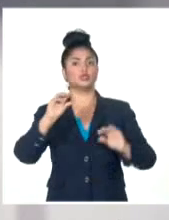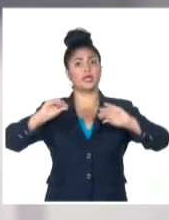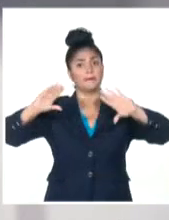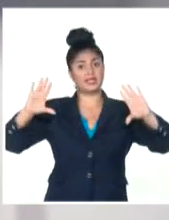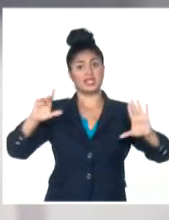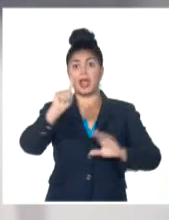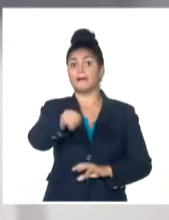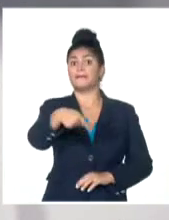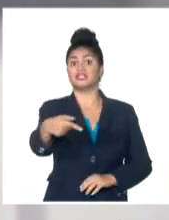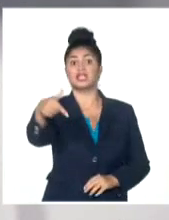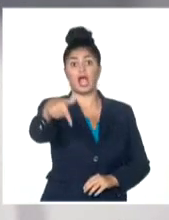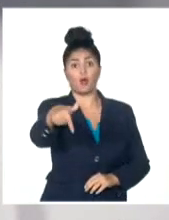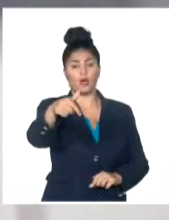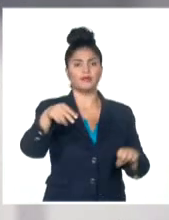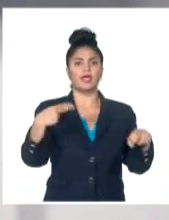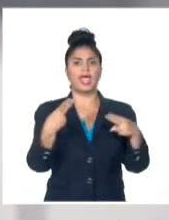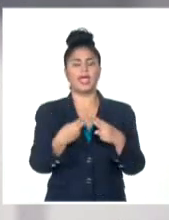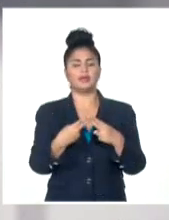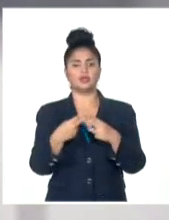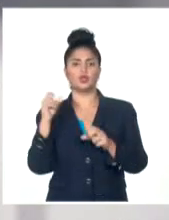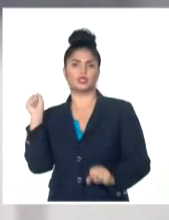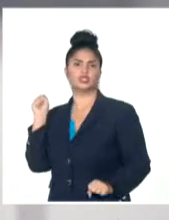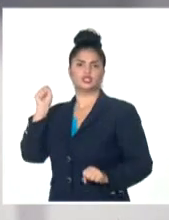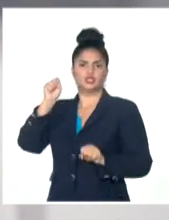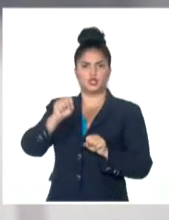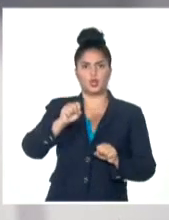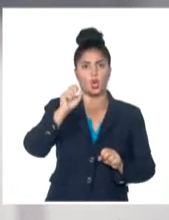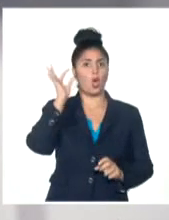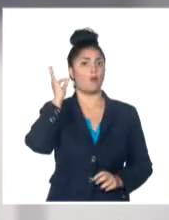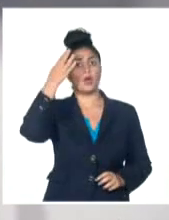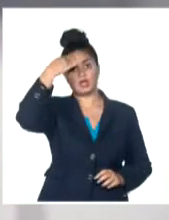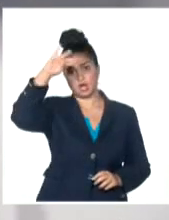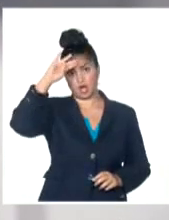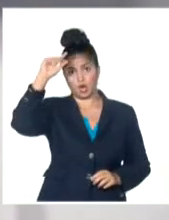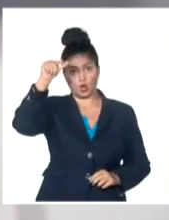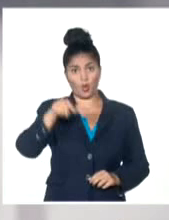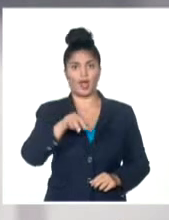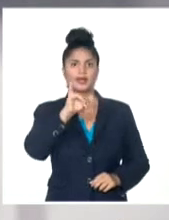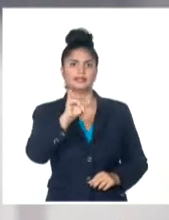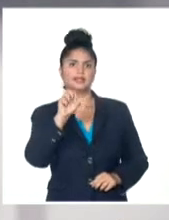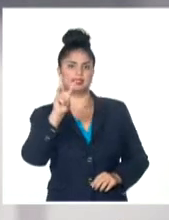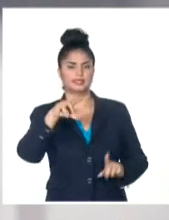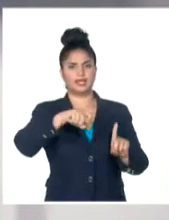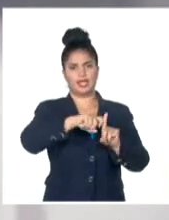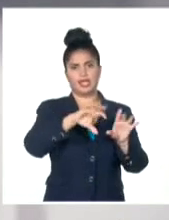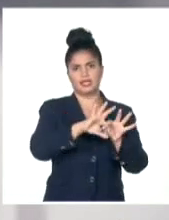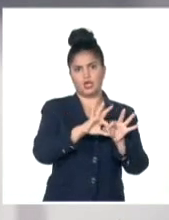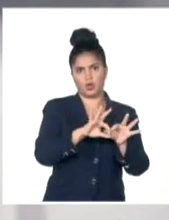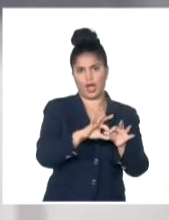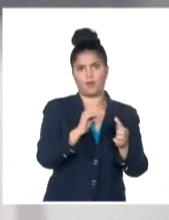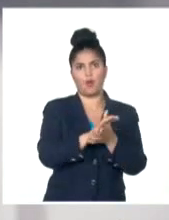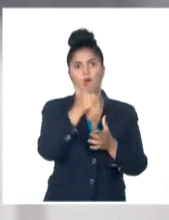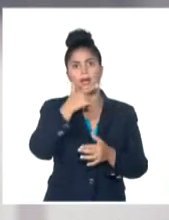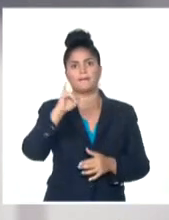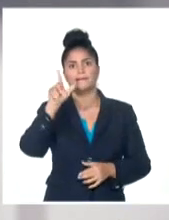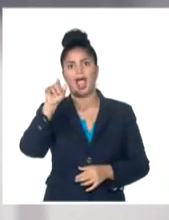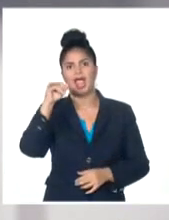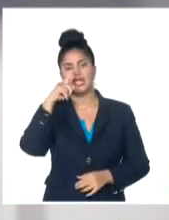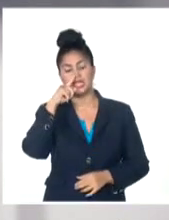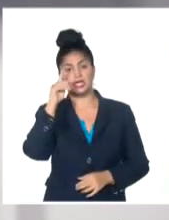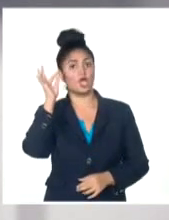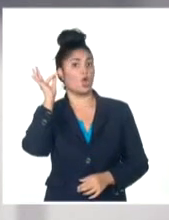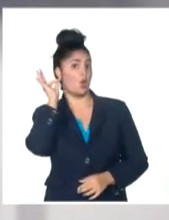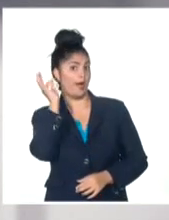jueves el Mundial de Judo, evento en el cual la cubana Maylin del Toro, en los 63 kilogramos, perdió hoy frente a la